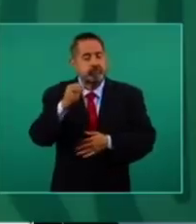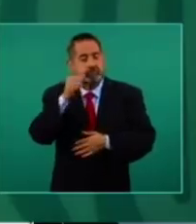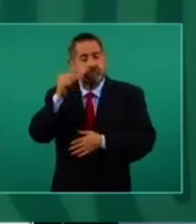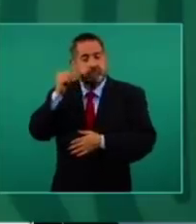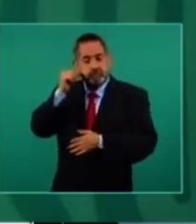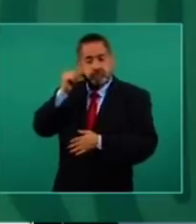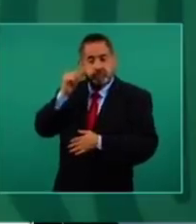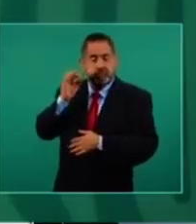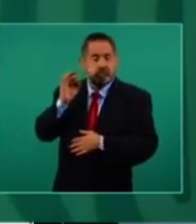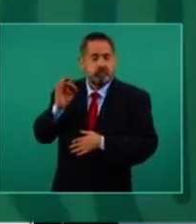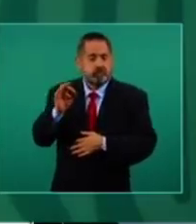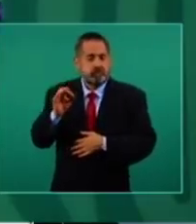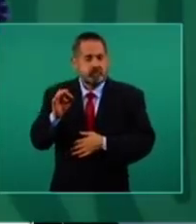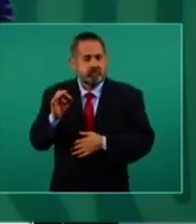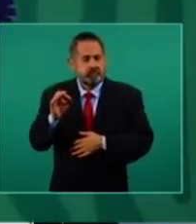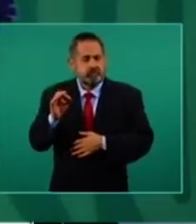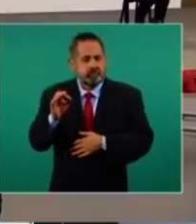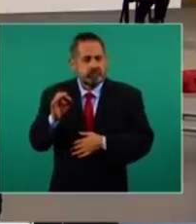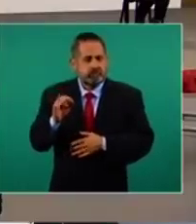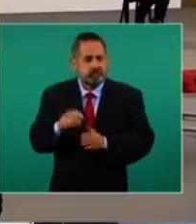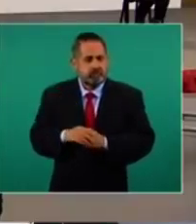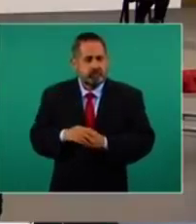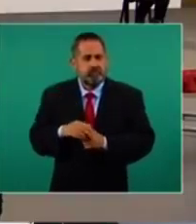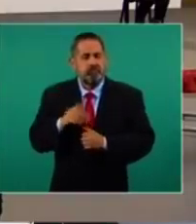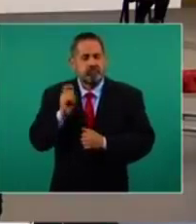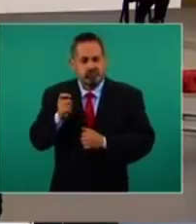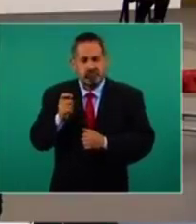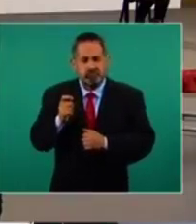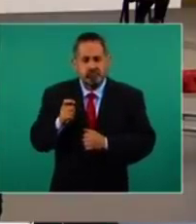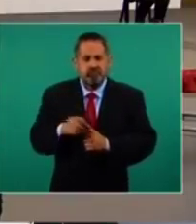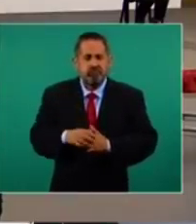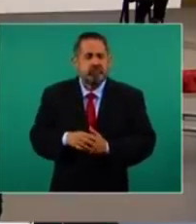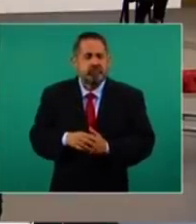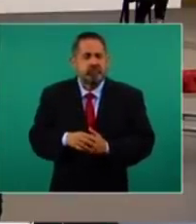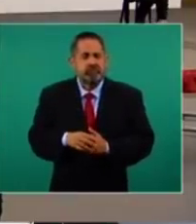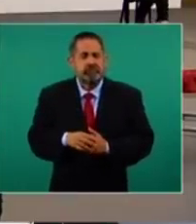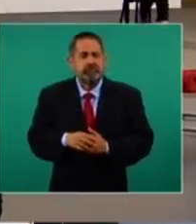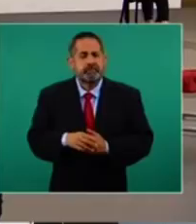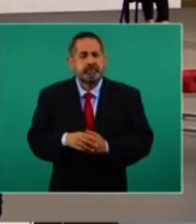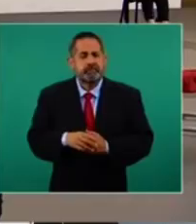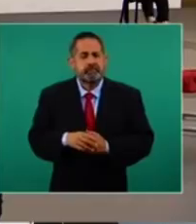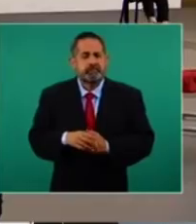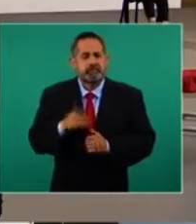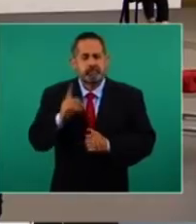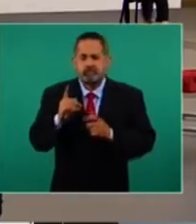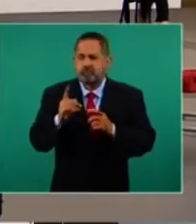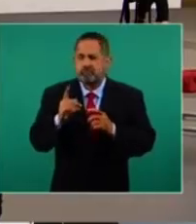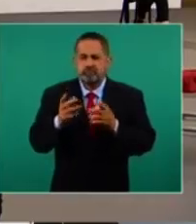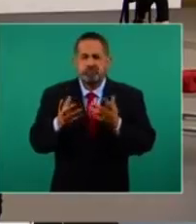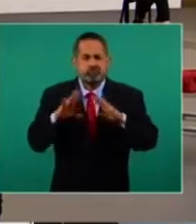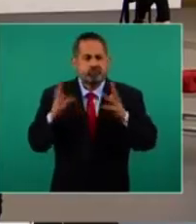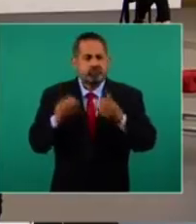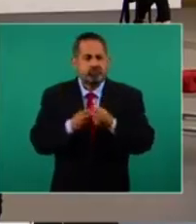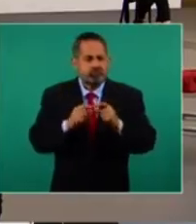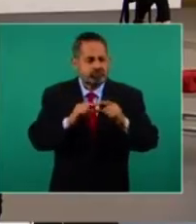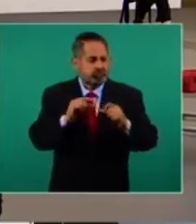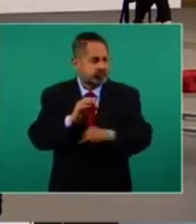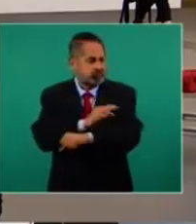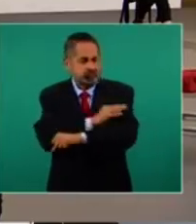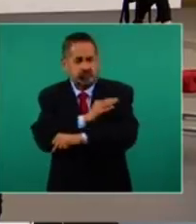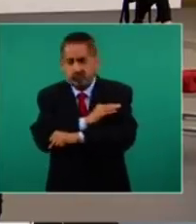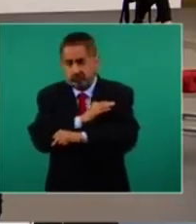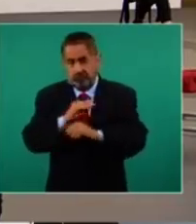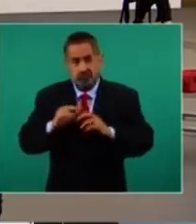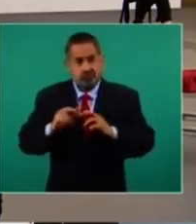tuvimos ya un número de aplicaciones